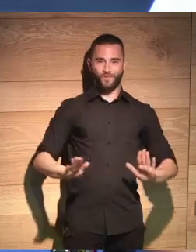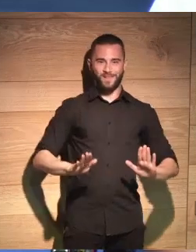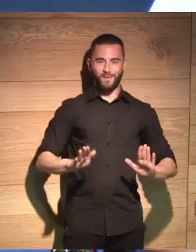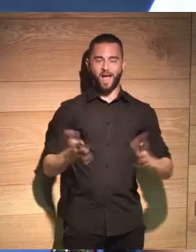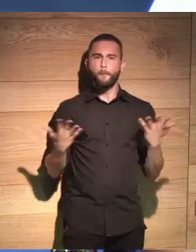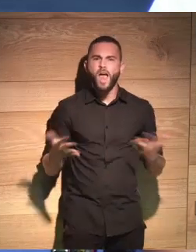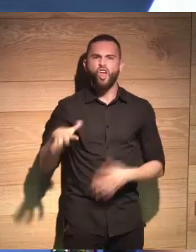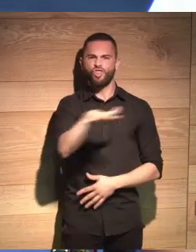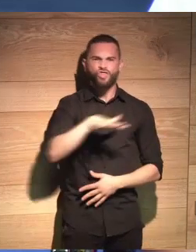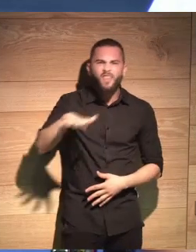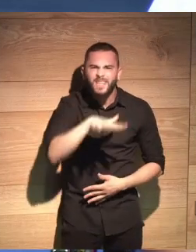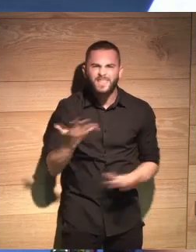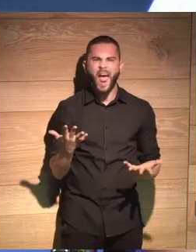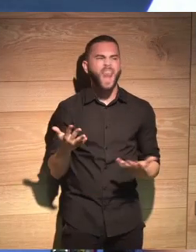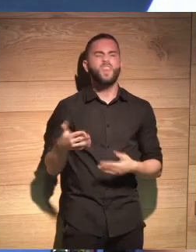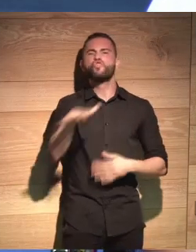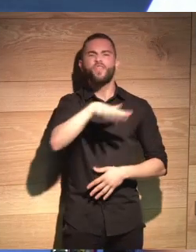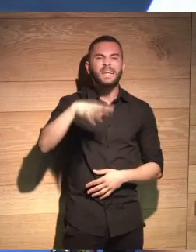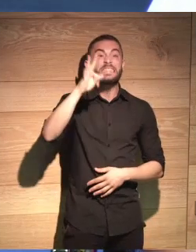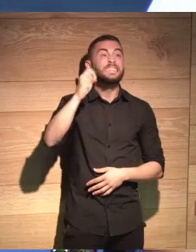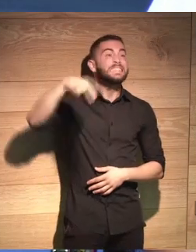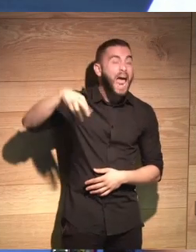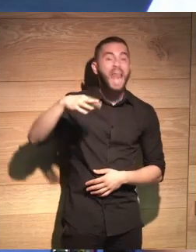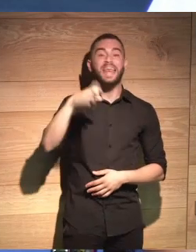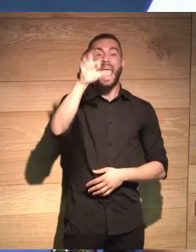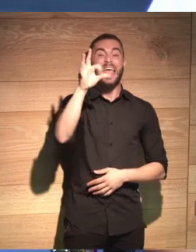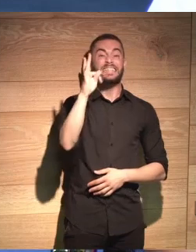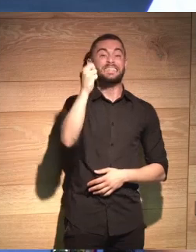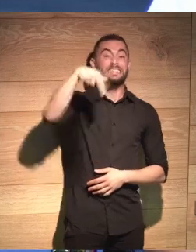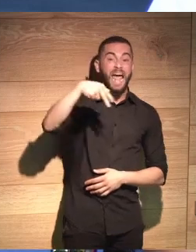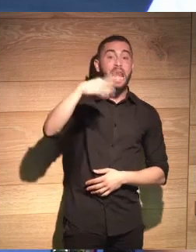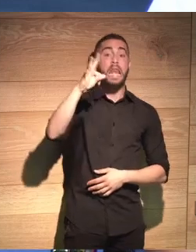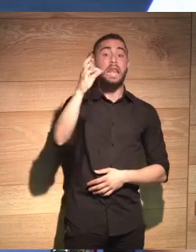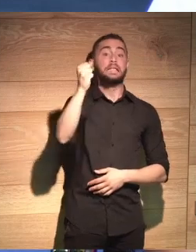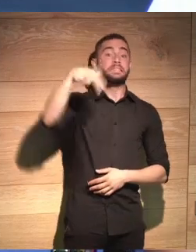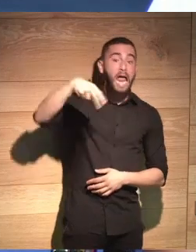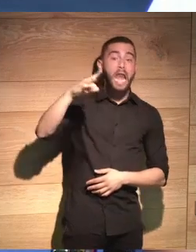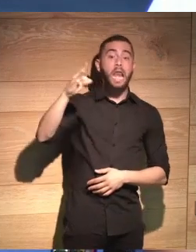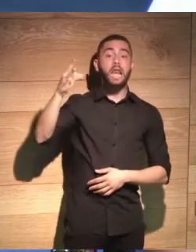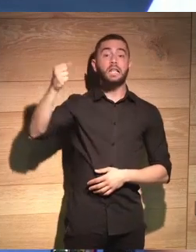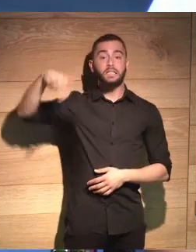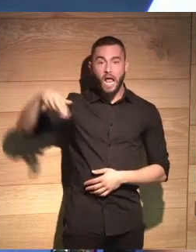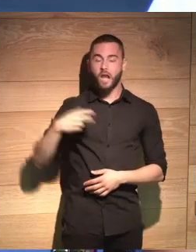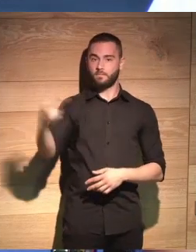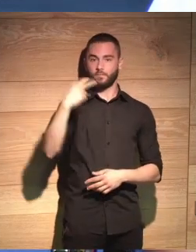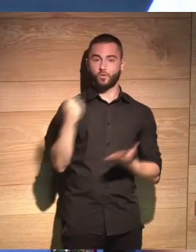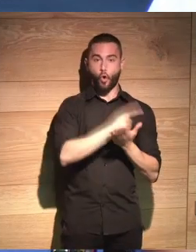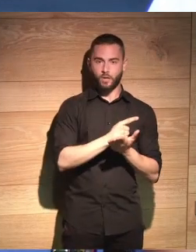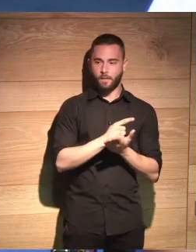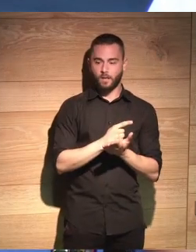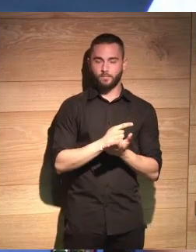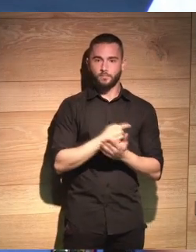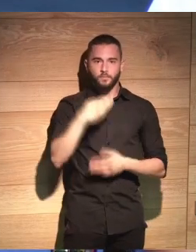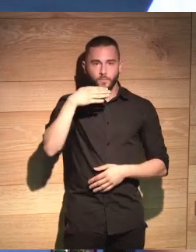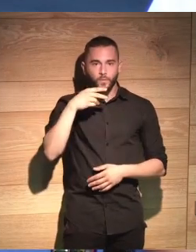dónde están? Tan, tan, tan. Y luego nos miraste de nuevo y dijiste, esta vez en un